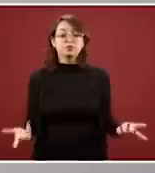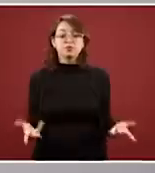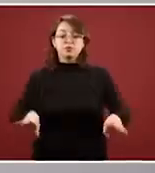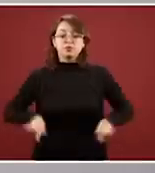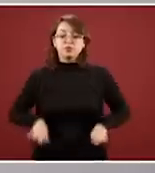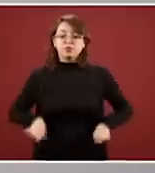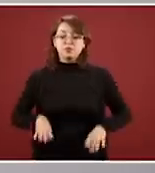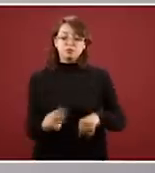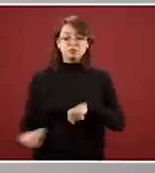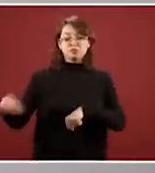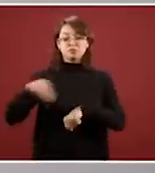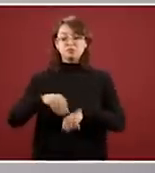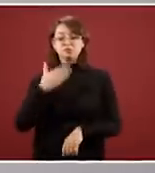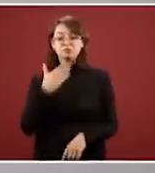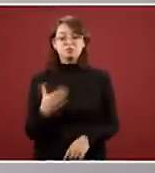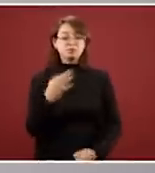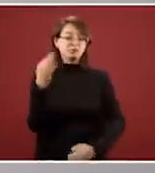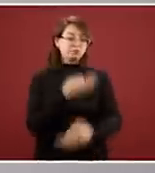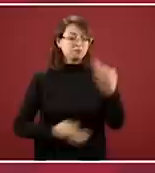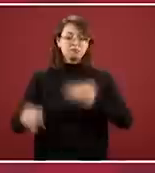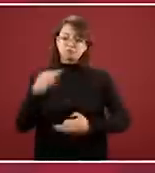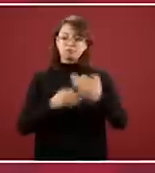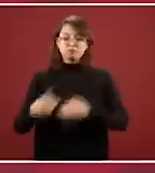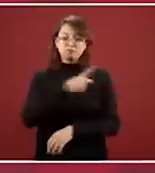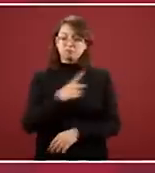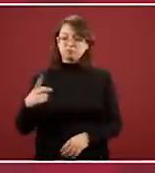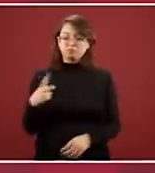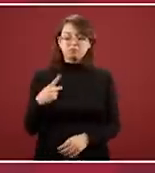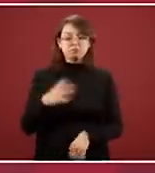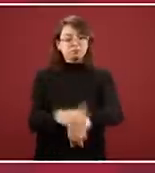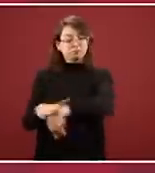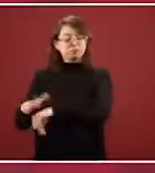bien, eso sí, todos aportarnos bien,